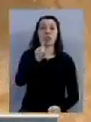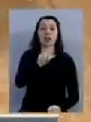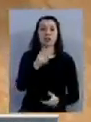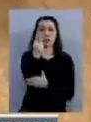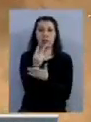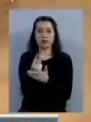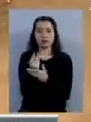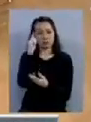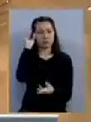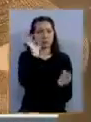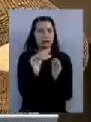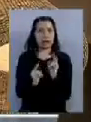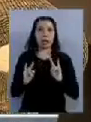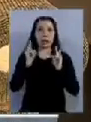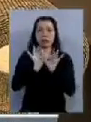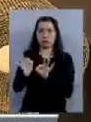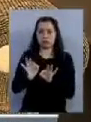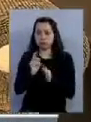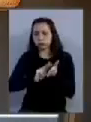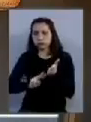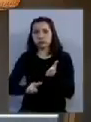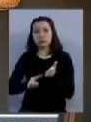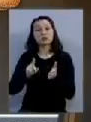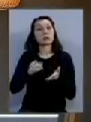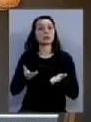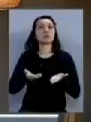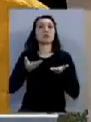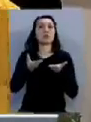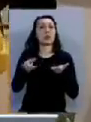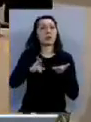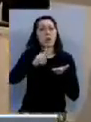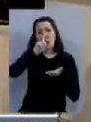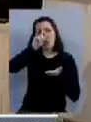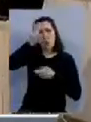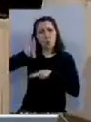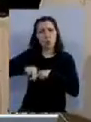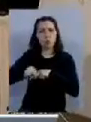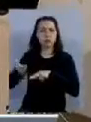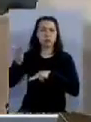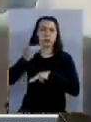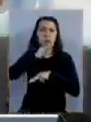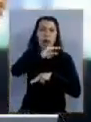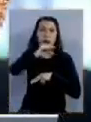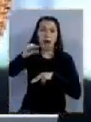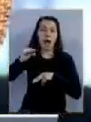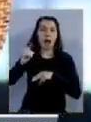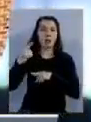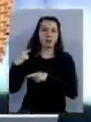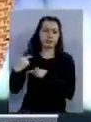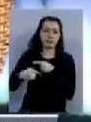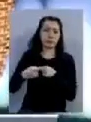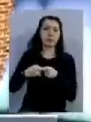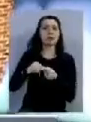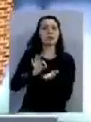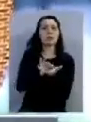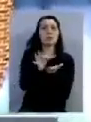creada por arquitectos y artistas nacionales que proponen, revisan la tradición de la artesanía del campo, esa factura de la